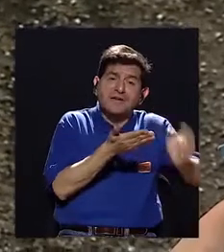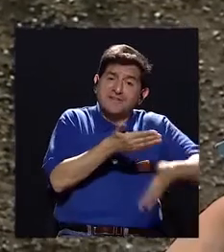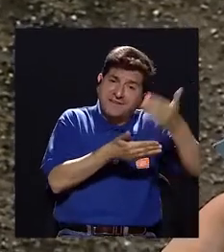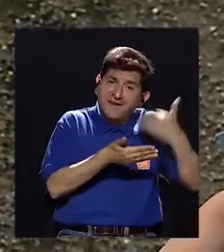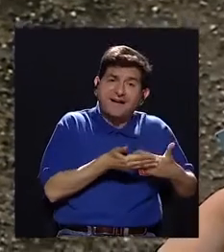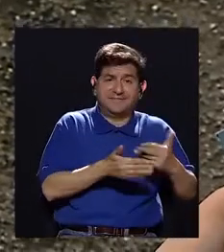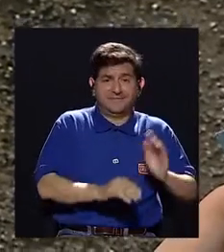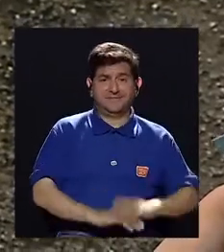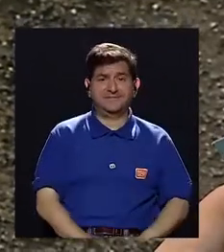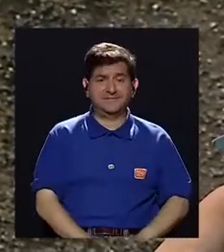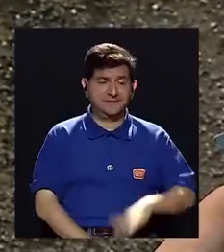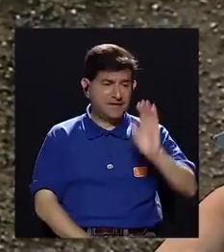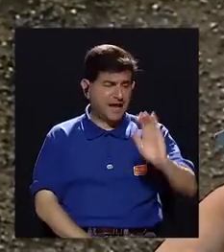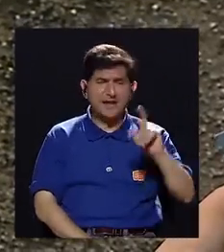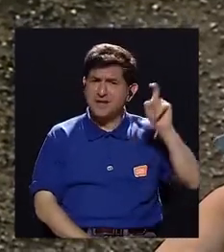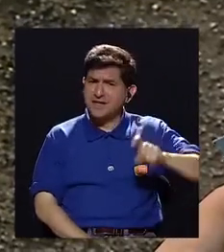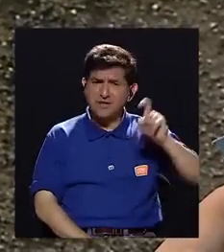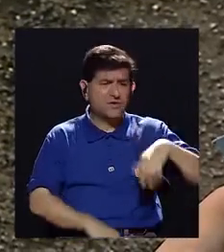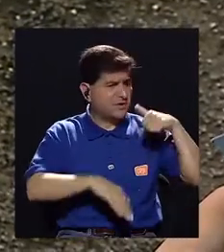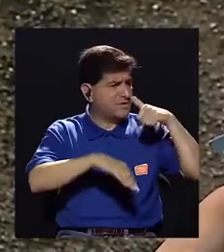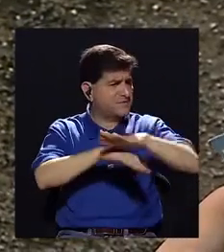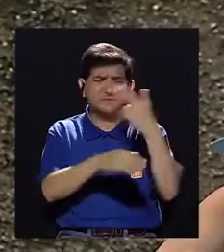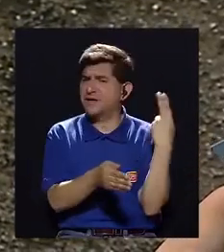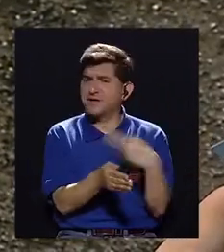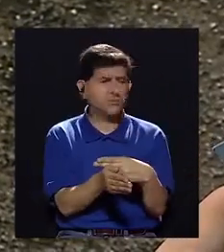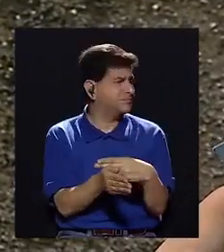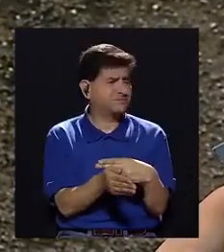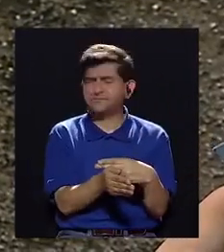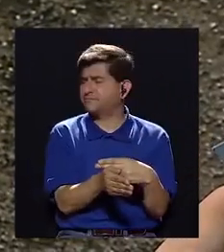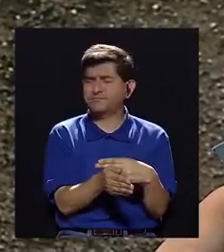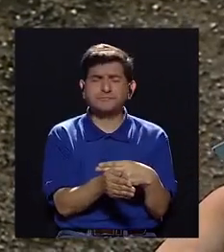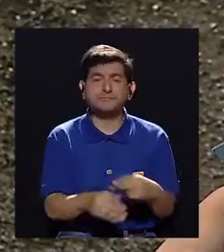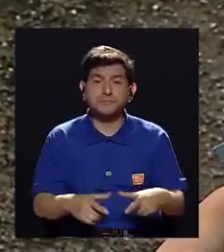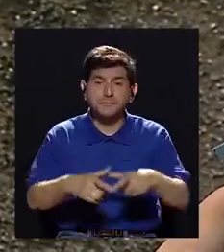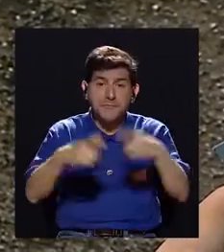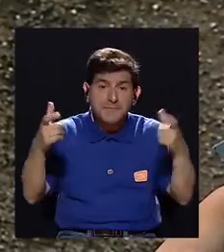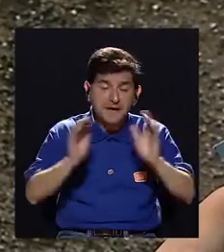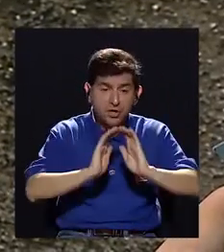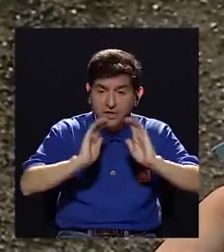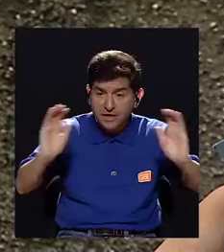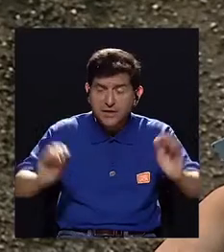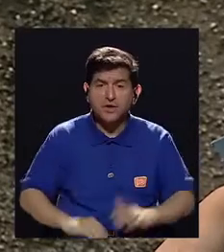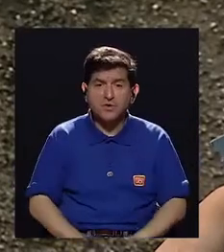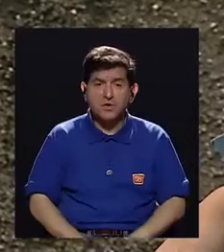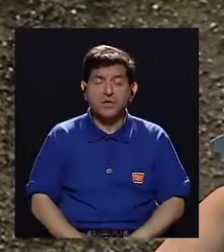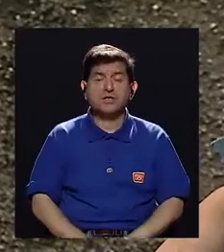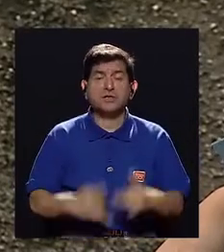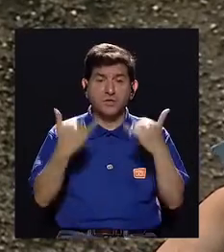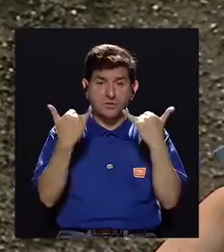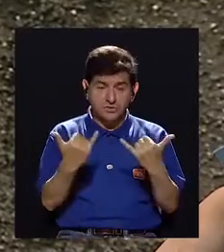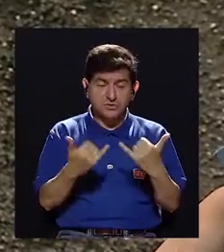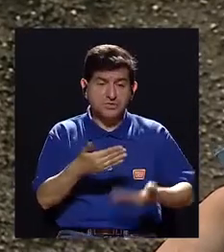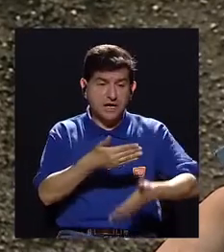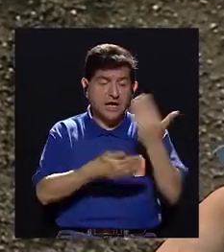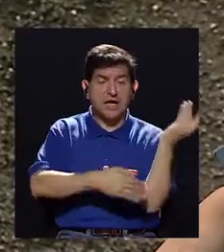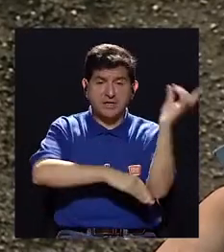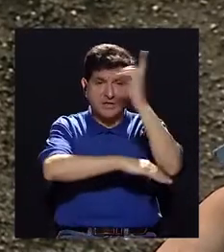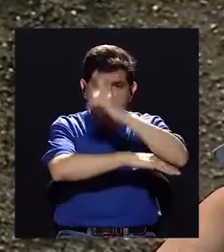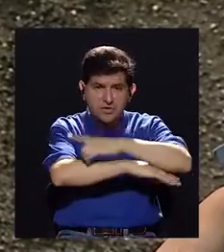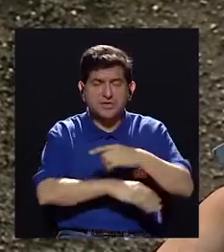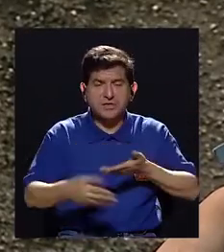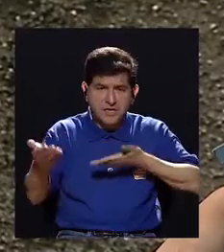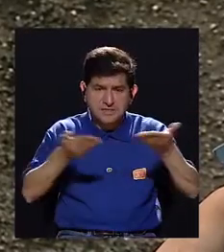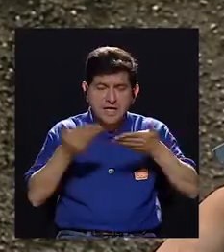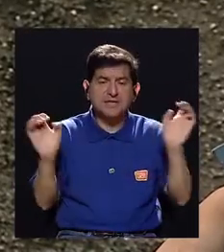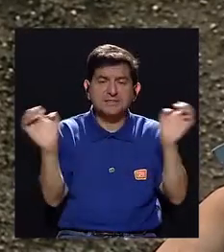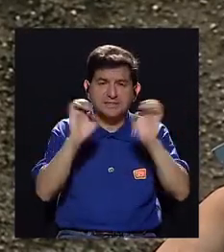prevenibles, es decir, el niño no tiene por qué hospitalizarse. La mayoría de estos niños había consultado en fechas anteriores